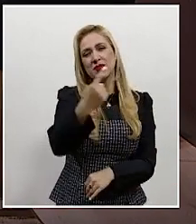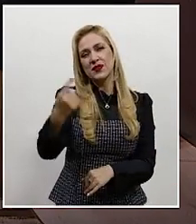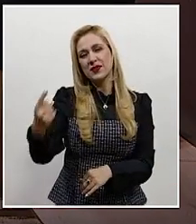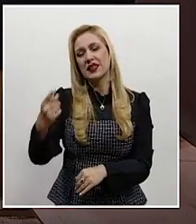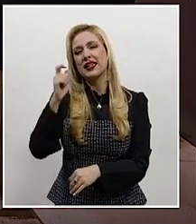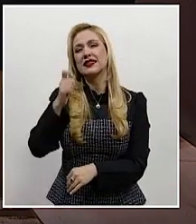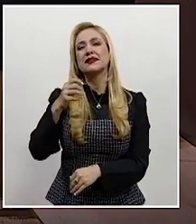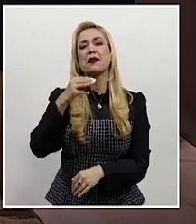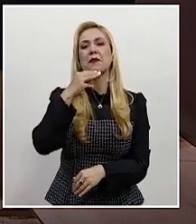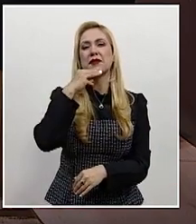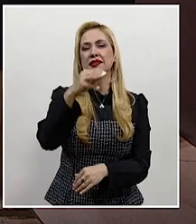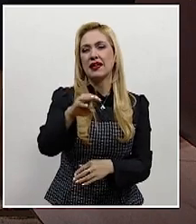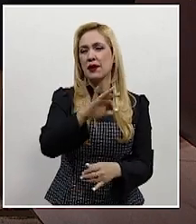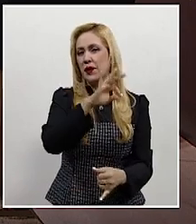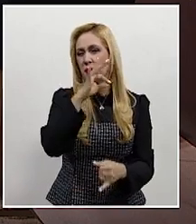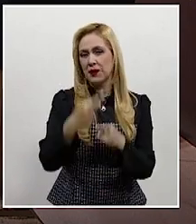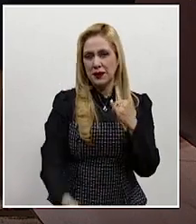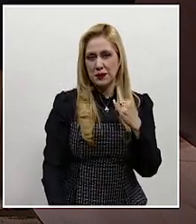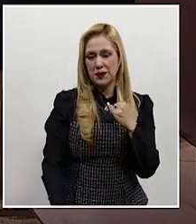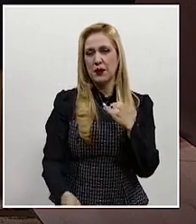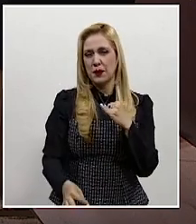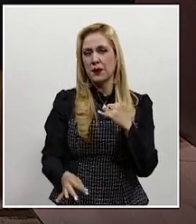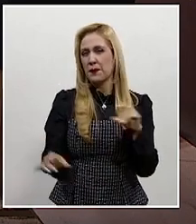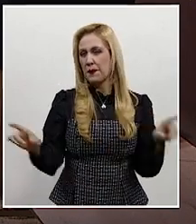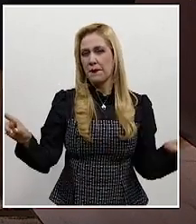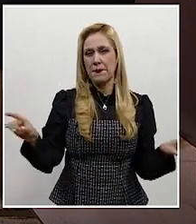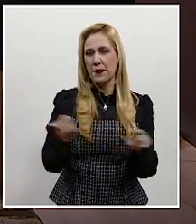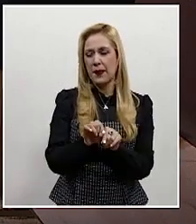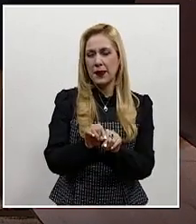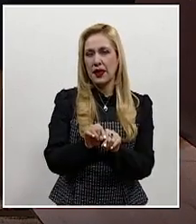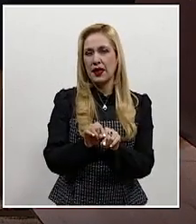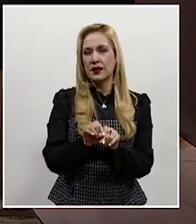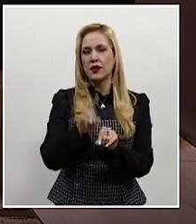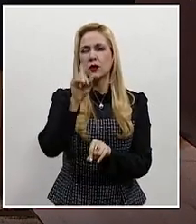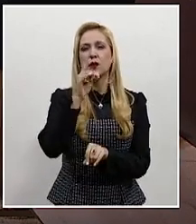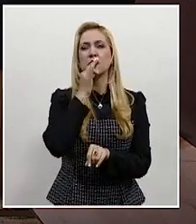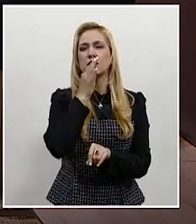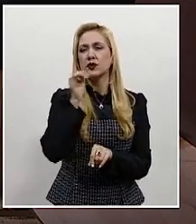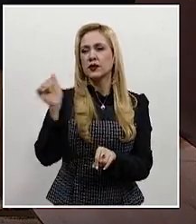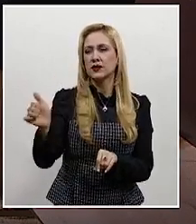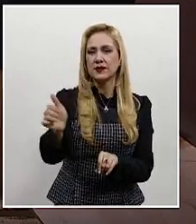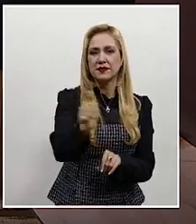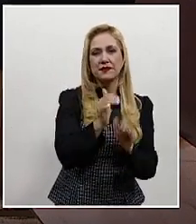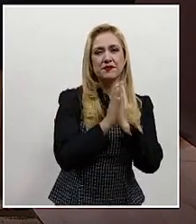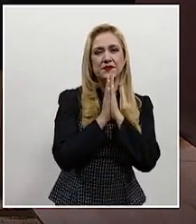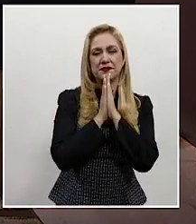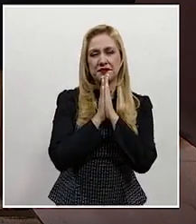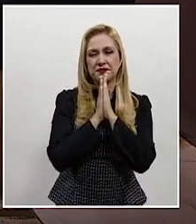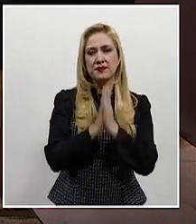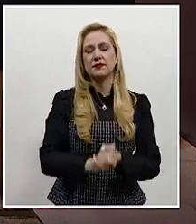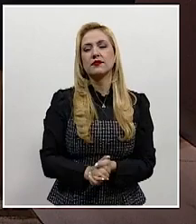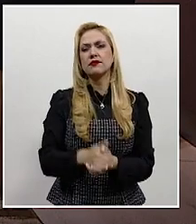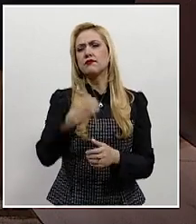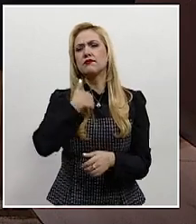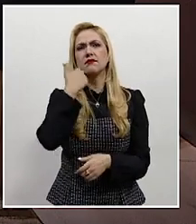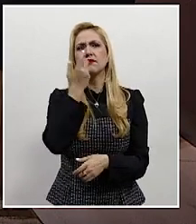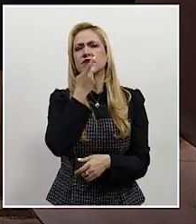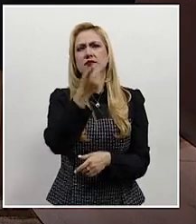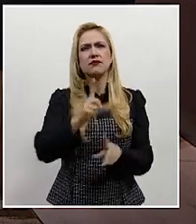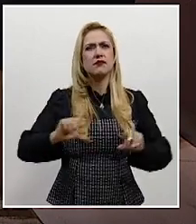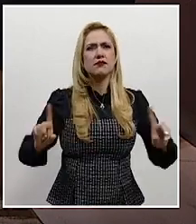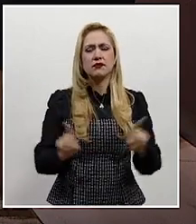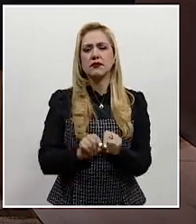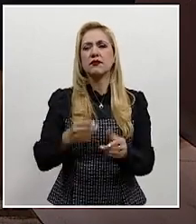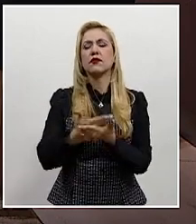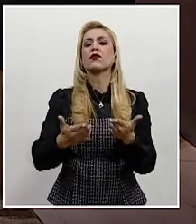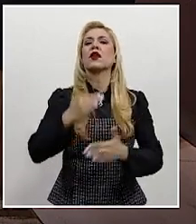su conclusión, haciendo un rápido balance, así, un minutito, cada una de ustedes. Pues mira, yo concluiría diciendo que hemos